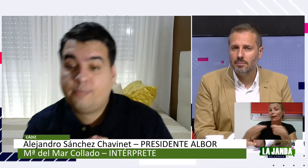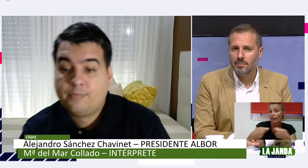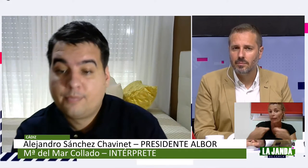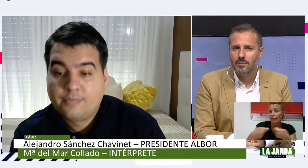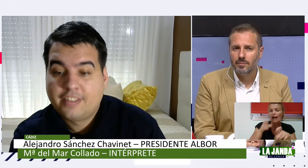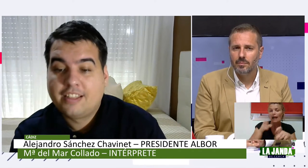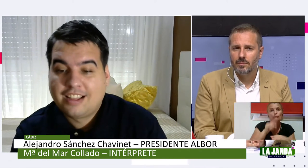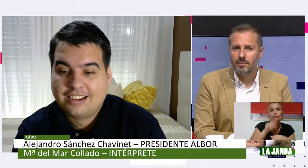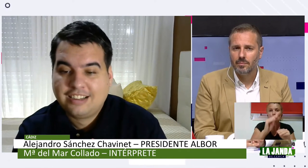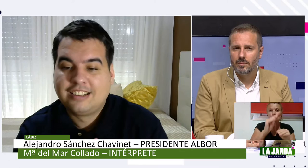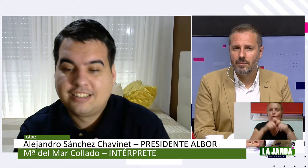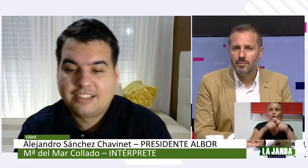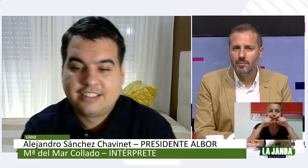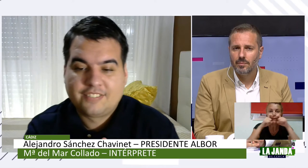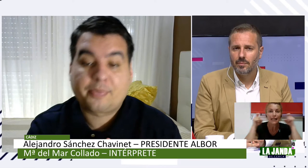mascarillas.